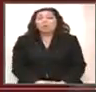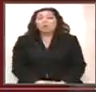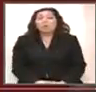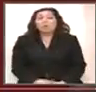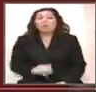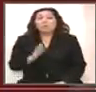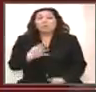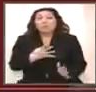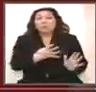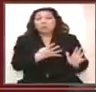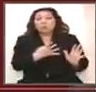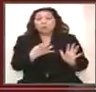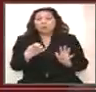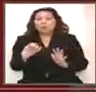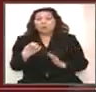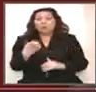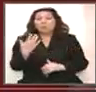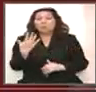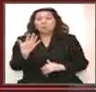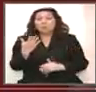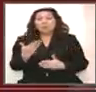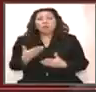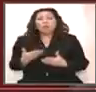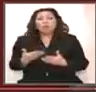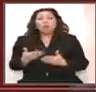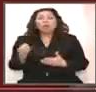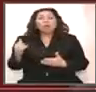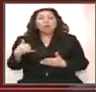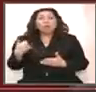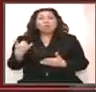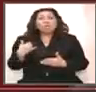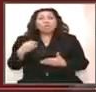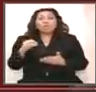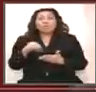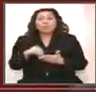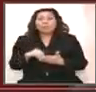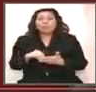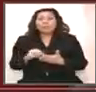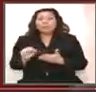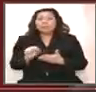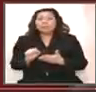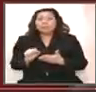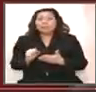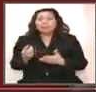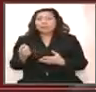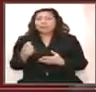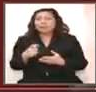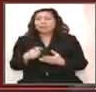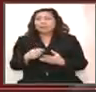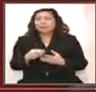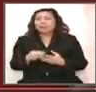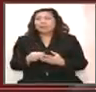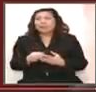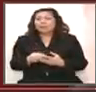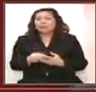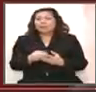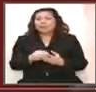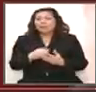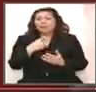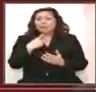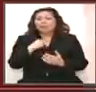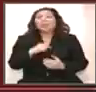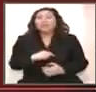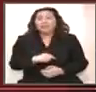el Perú tuvo 5.905 adolescentes infractores que se encontraban en el sistema de reinserción social en calidad